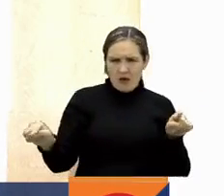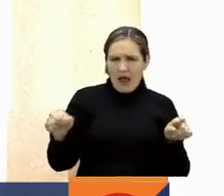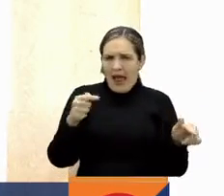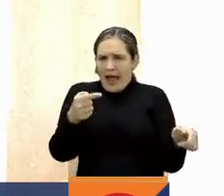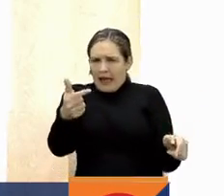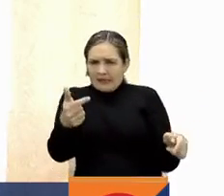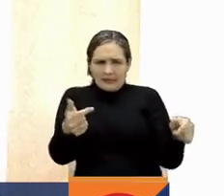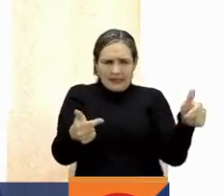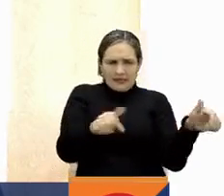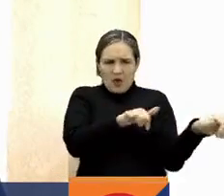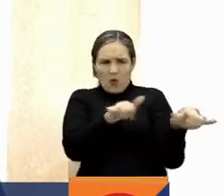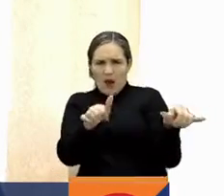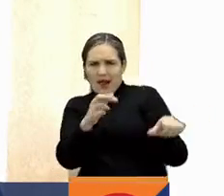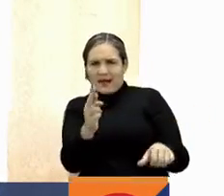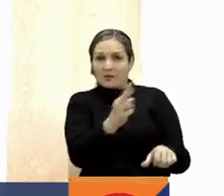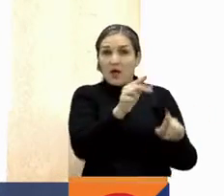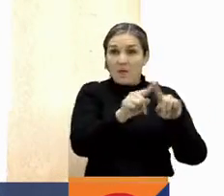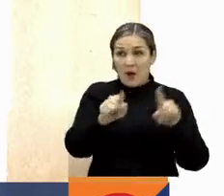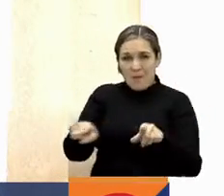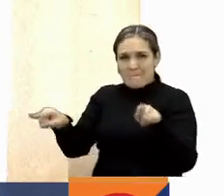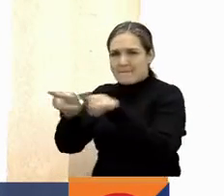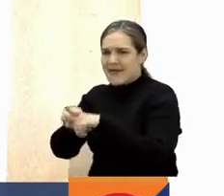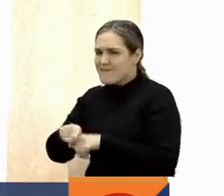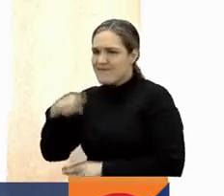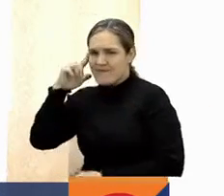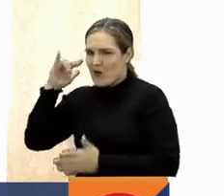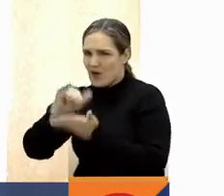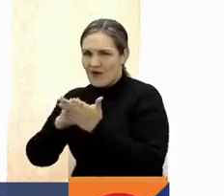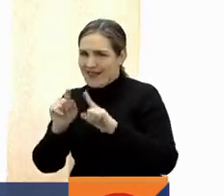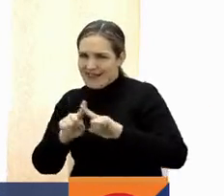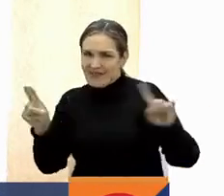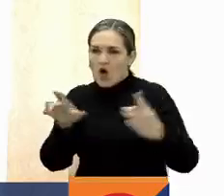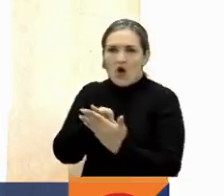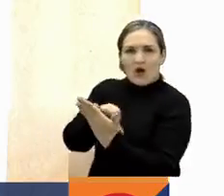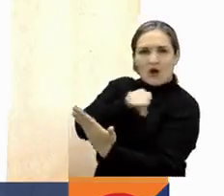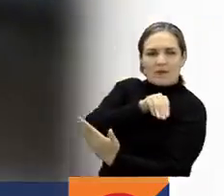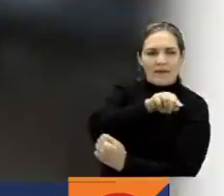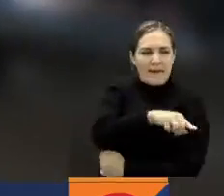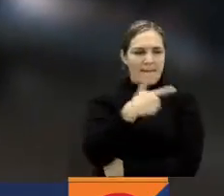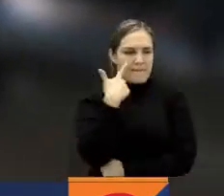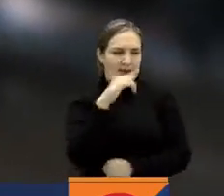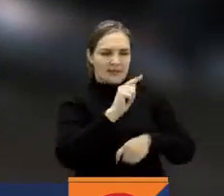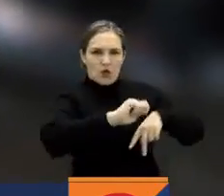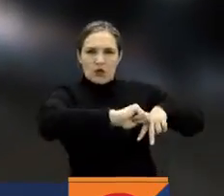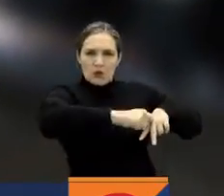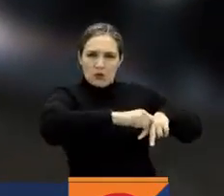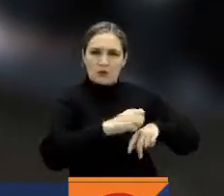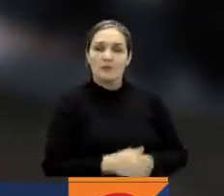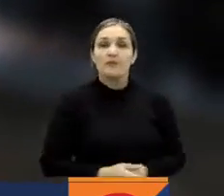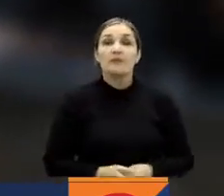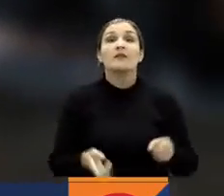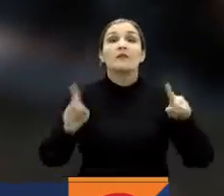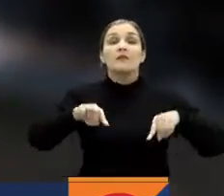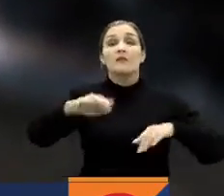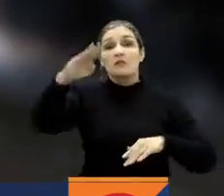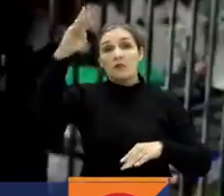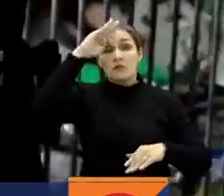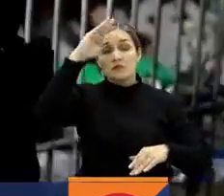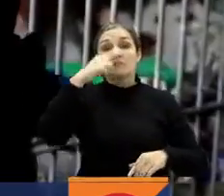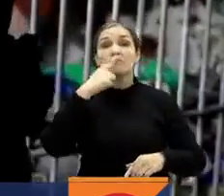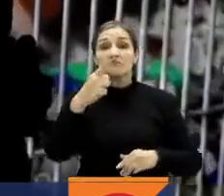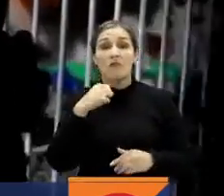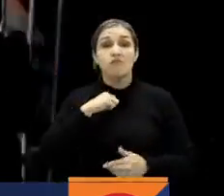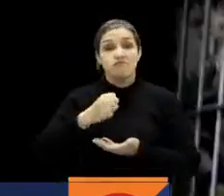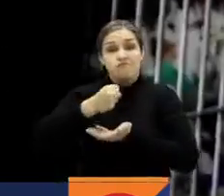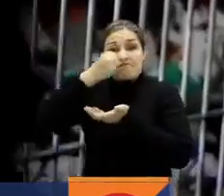pues se repite, ahí hay unos hallazgos al parecer de tortura. Además, la policía ofreció una